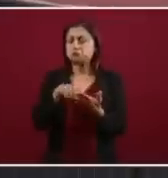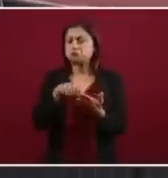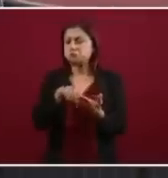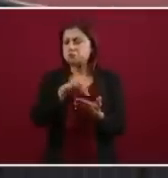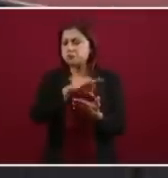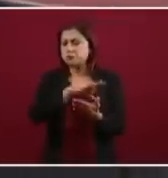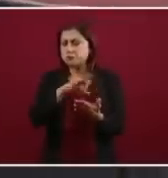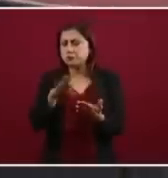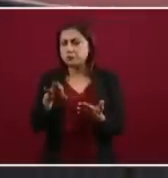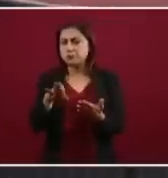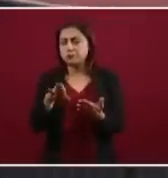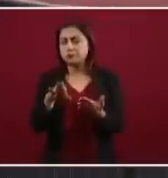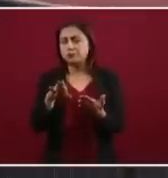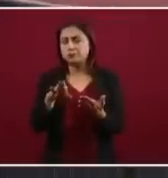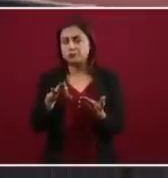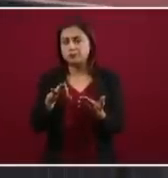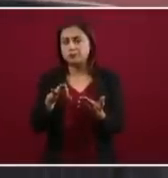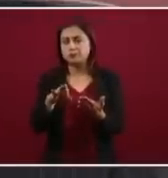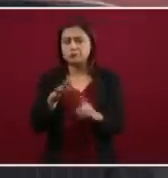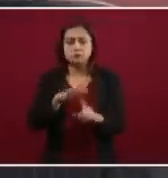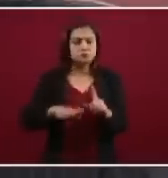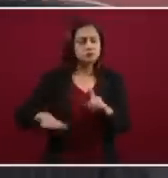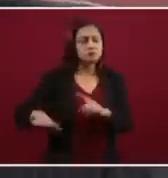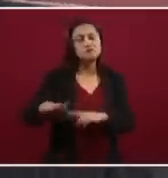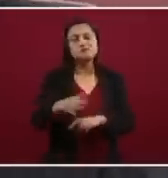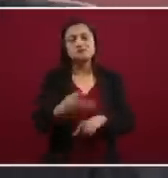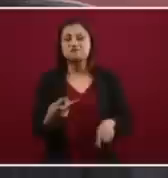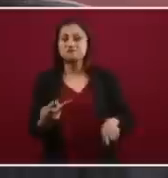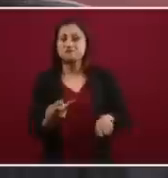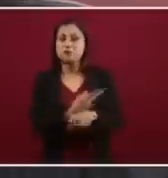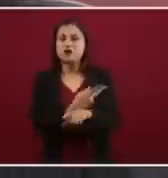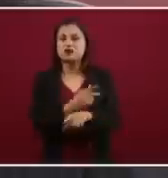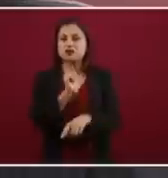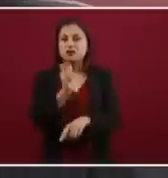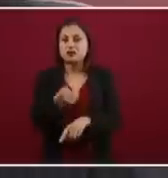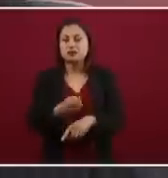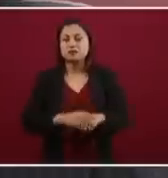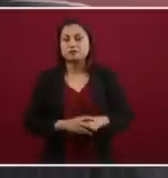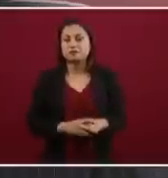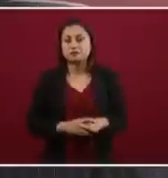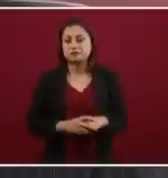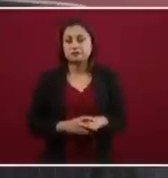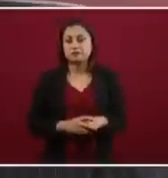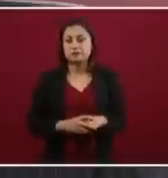lo que está sucediendo. Es muy importante